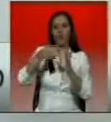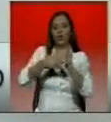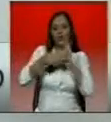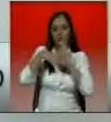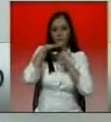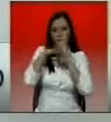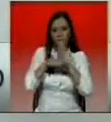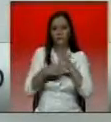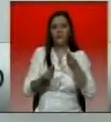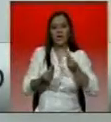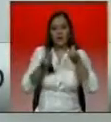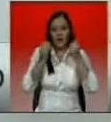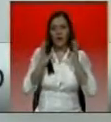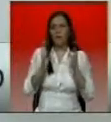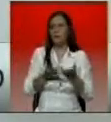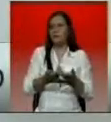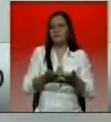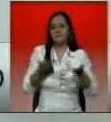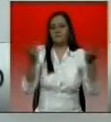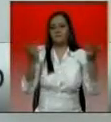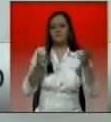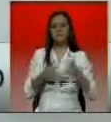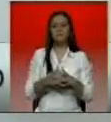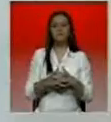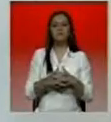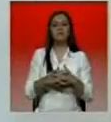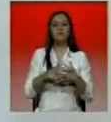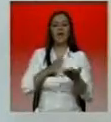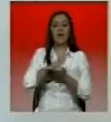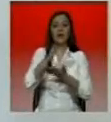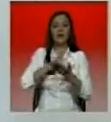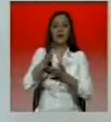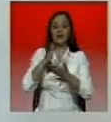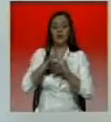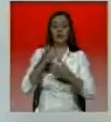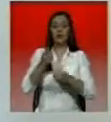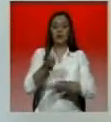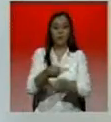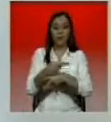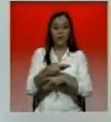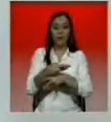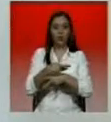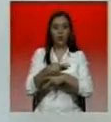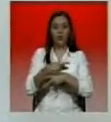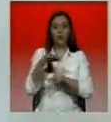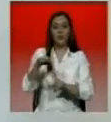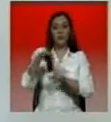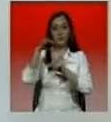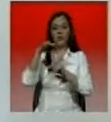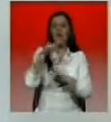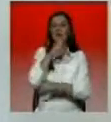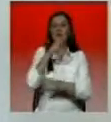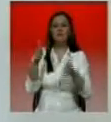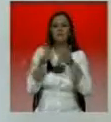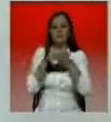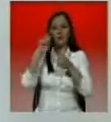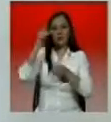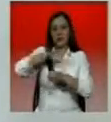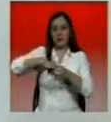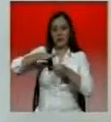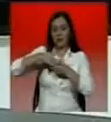política de calidad y acceso a materias primas que son de la mano del estado compra